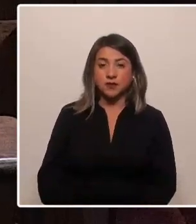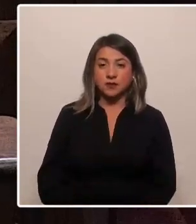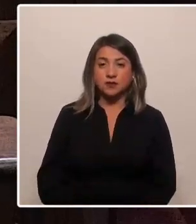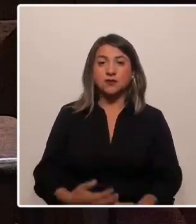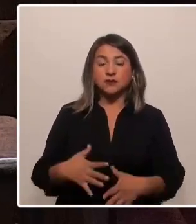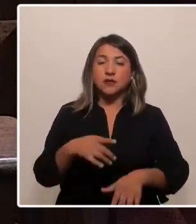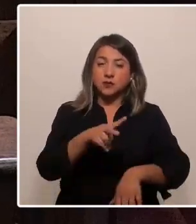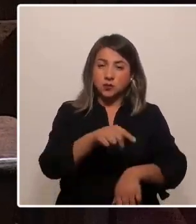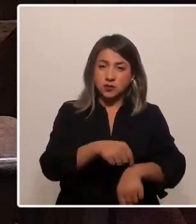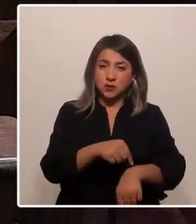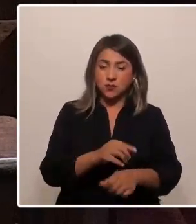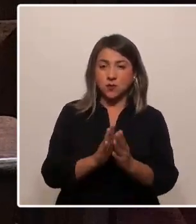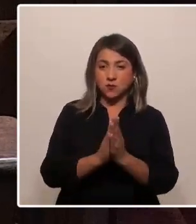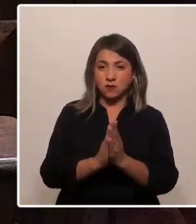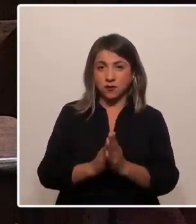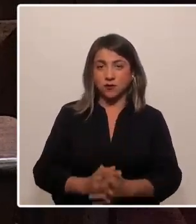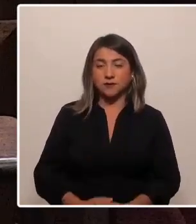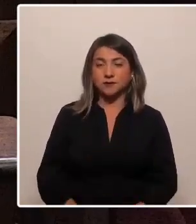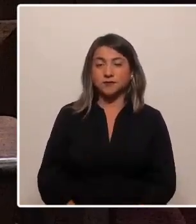por favor.